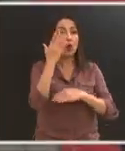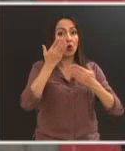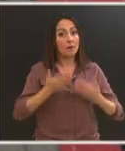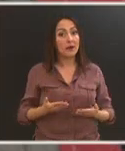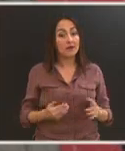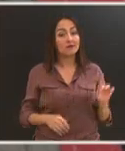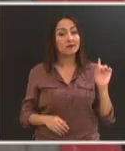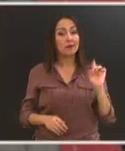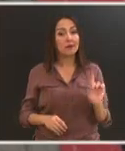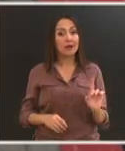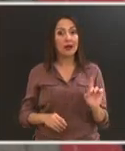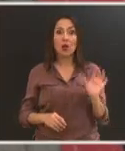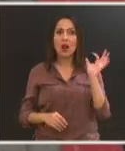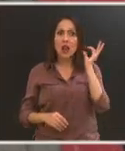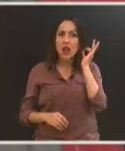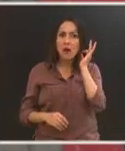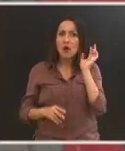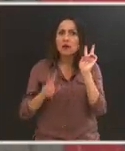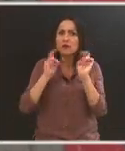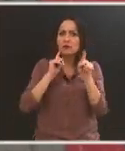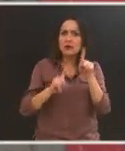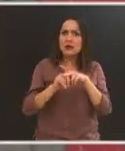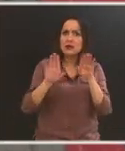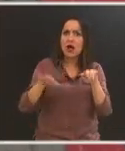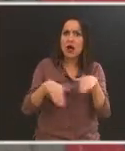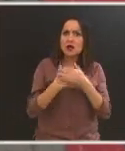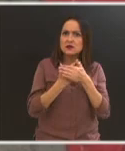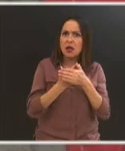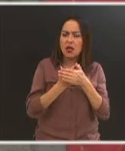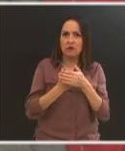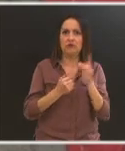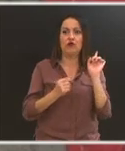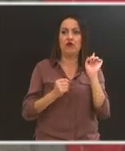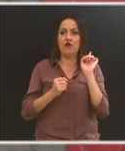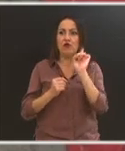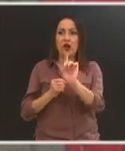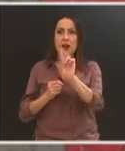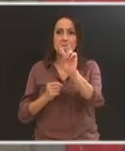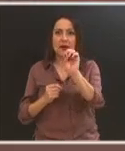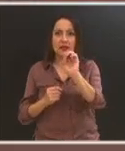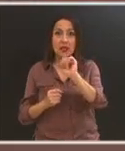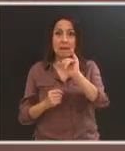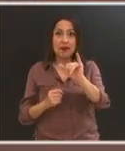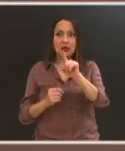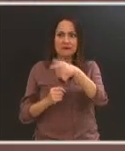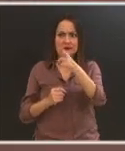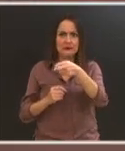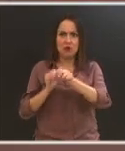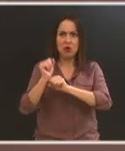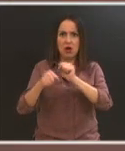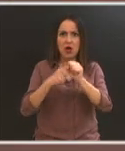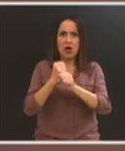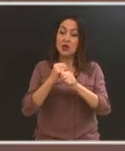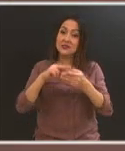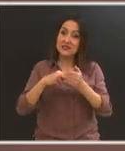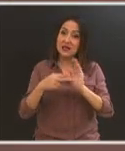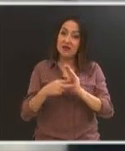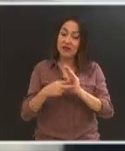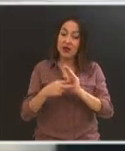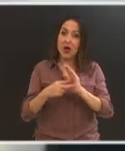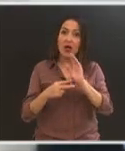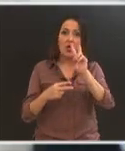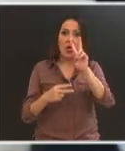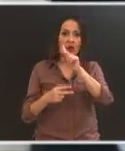Sin embargo, la mujer que aparece casada con él se presentó el 20 de mayo de ese mismo año, es decir, tan